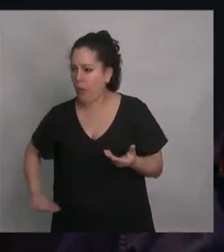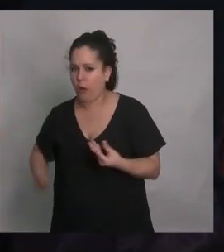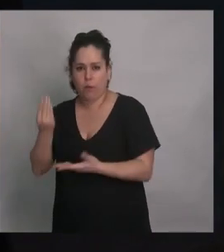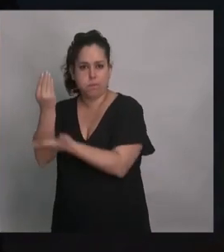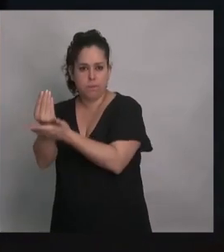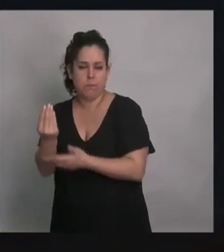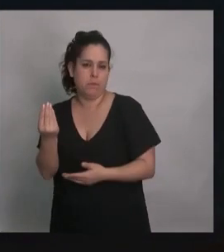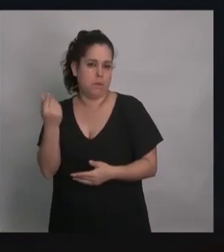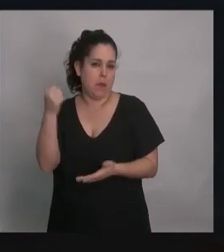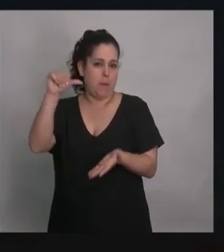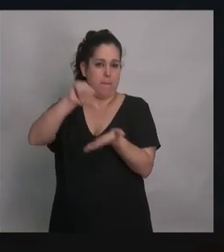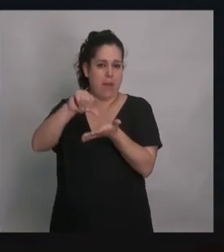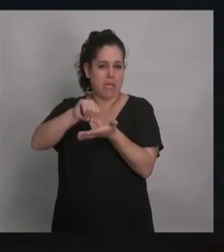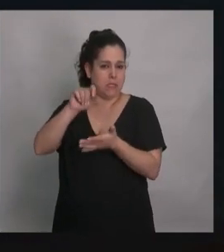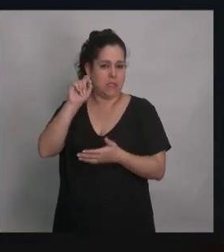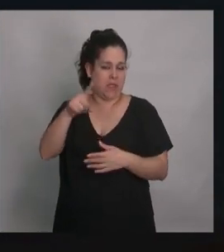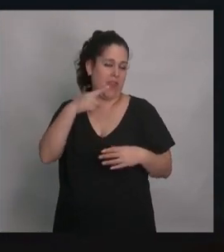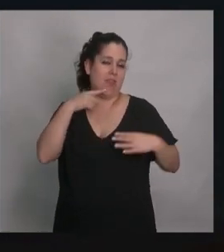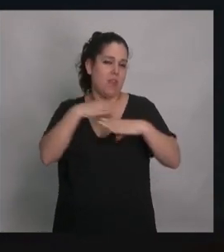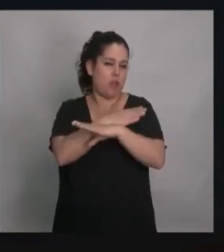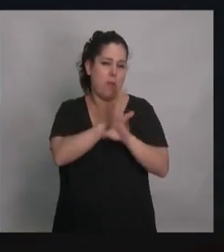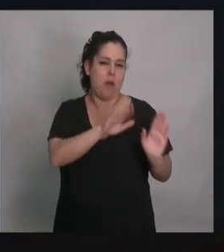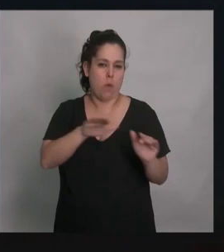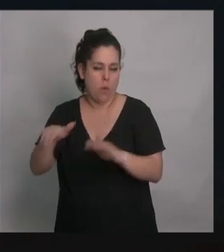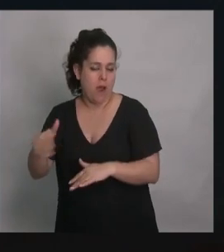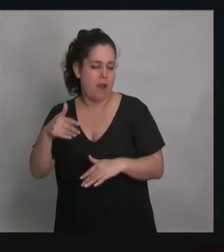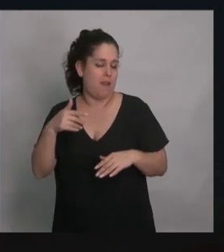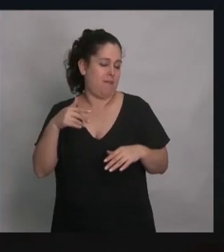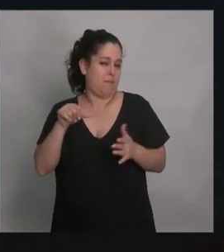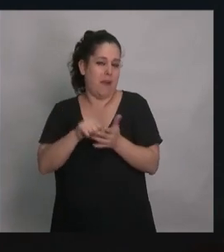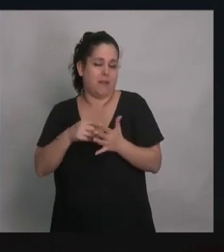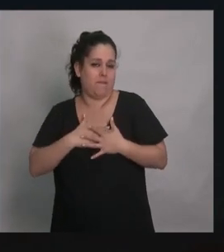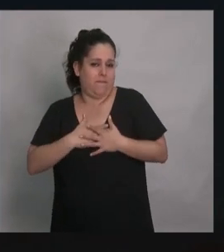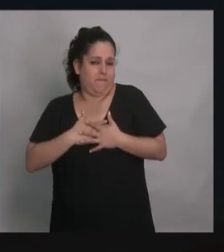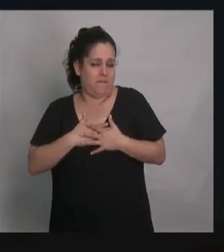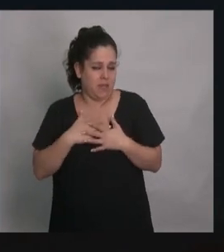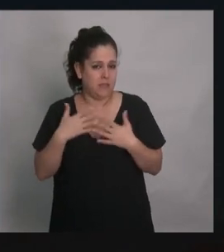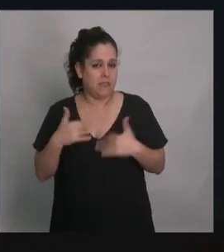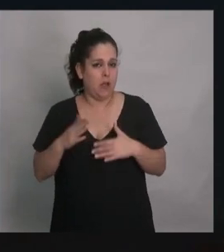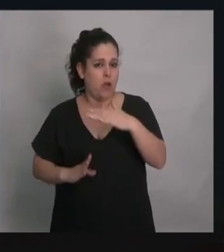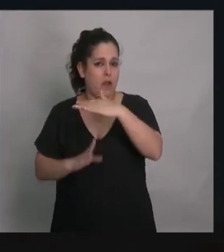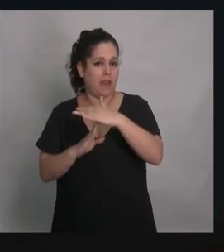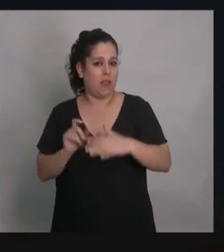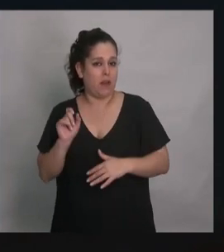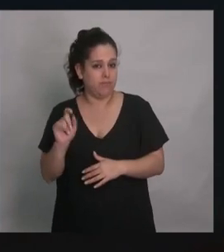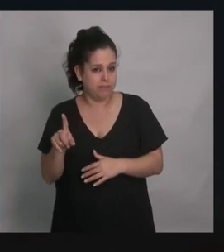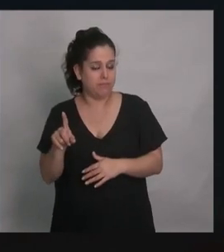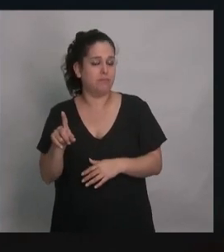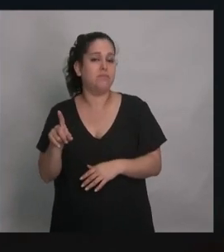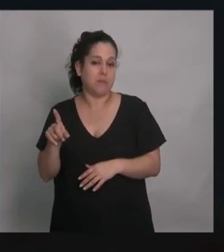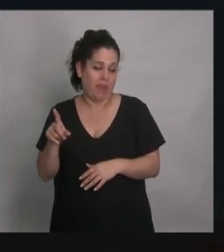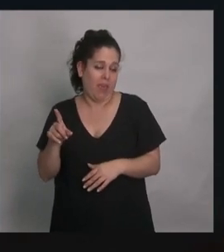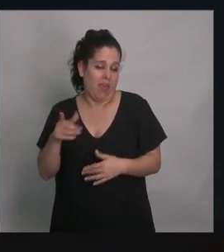hermano de lengua, de idioma, de corazón, tiene su líder democráticamente,